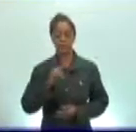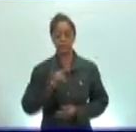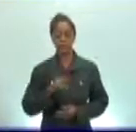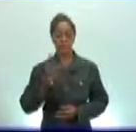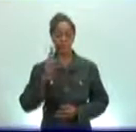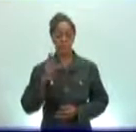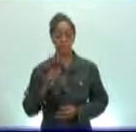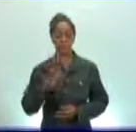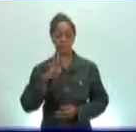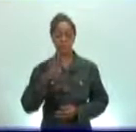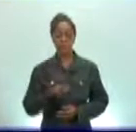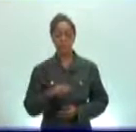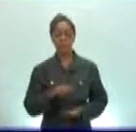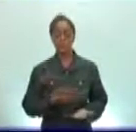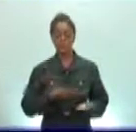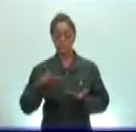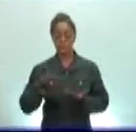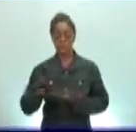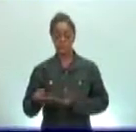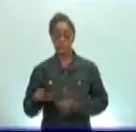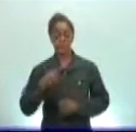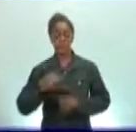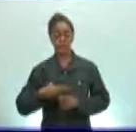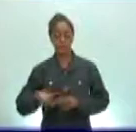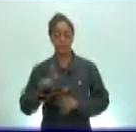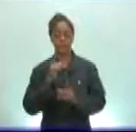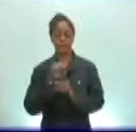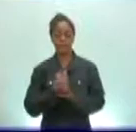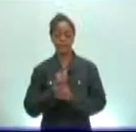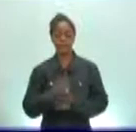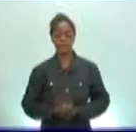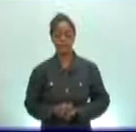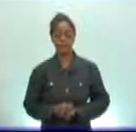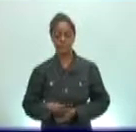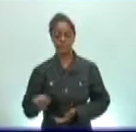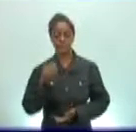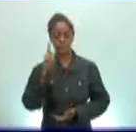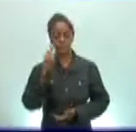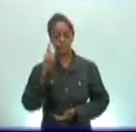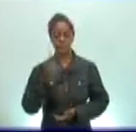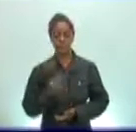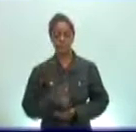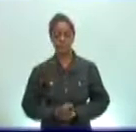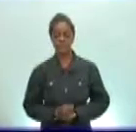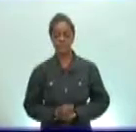4 que le vamos a presentar en el próximo encuentro. Nos vemos.